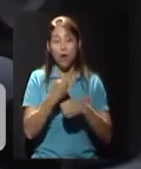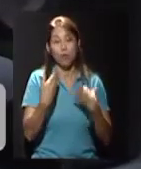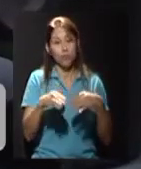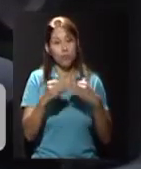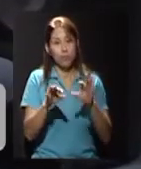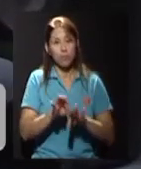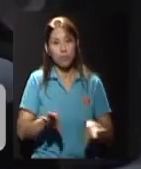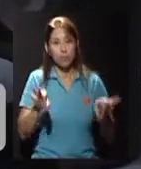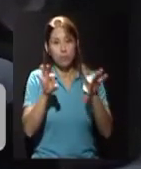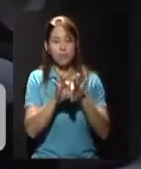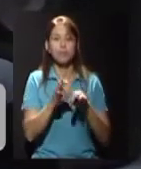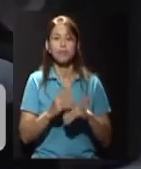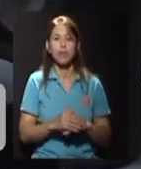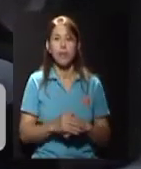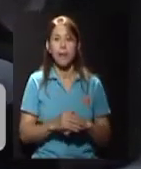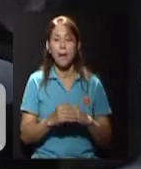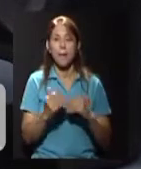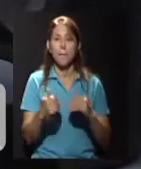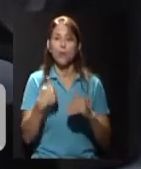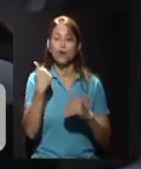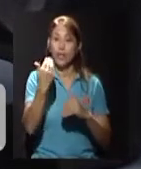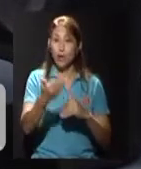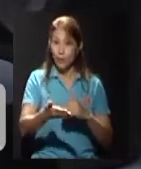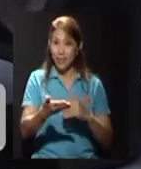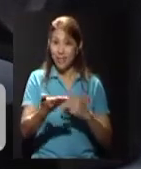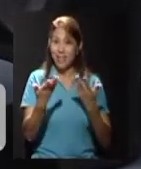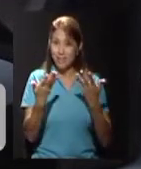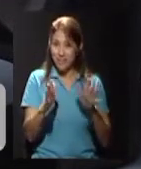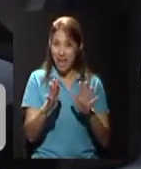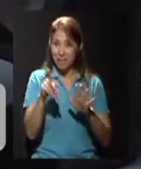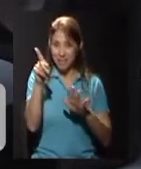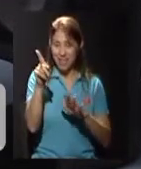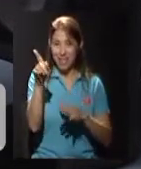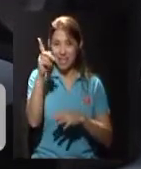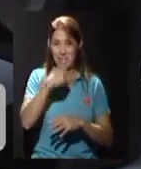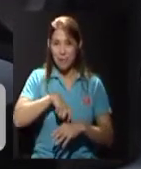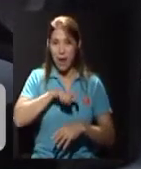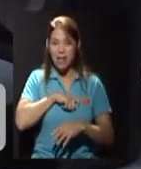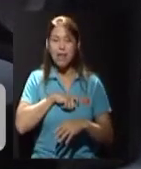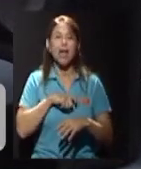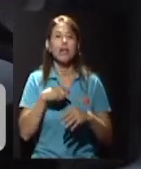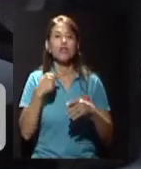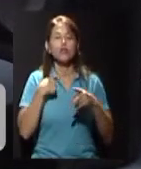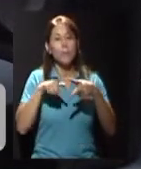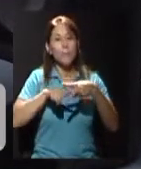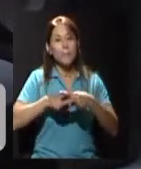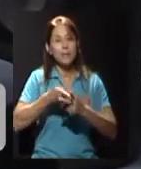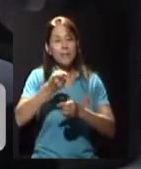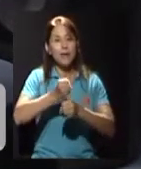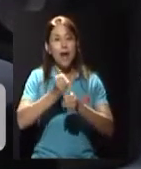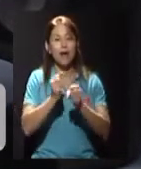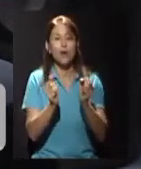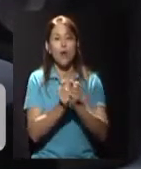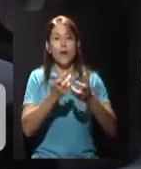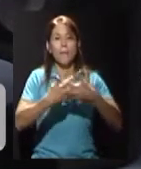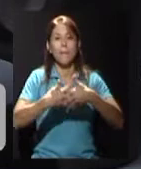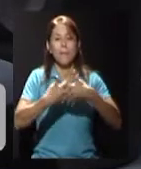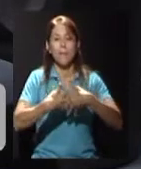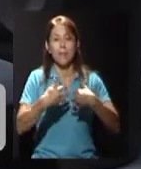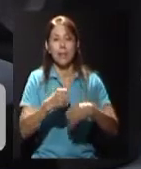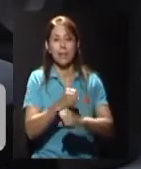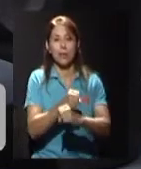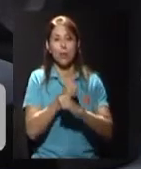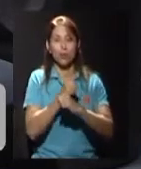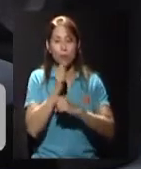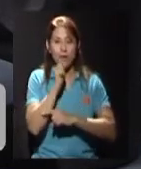y posteriormente estando en españa entró a trabajar para compañías de seguros privadas primero